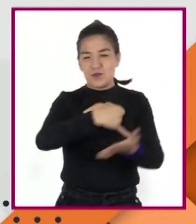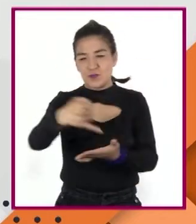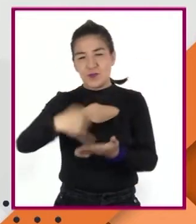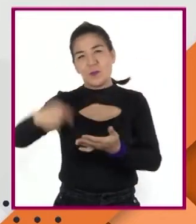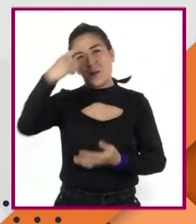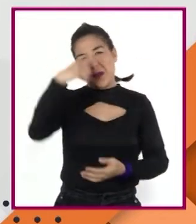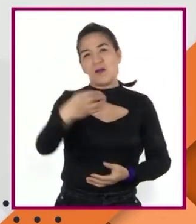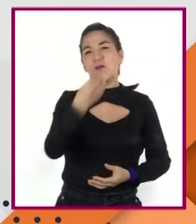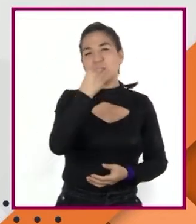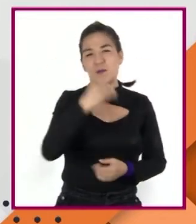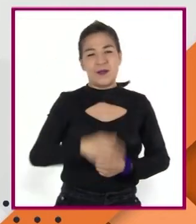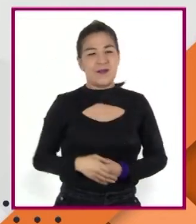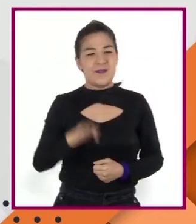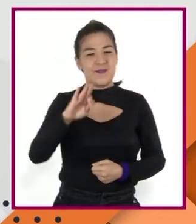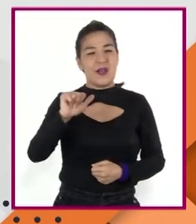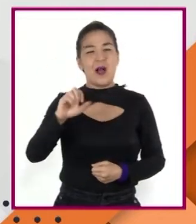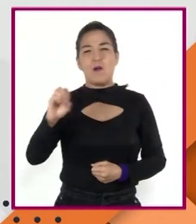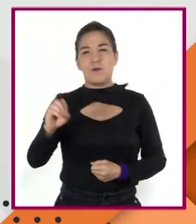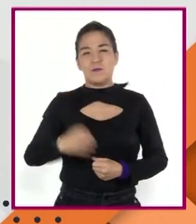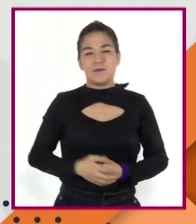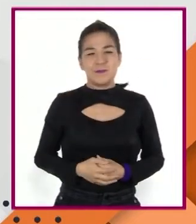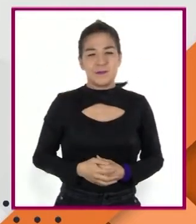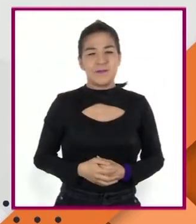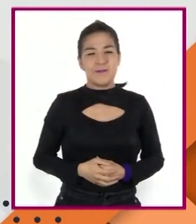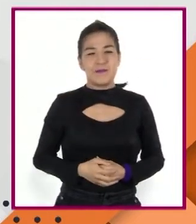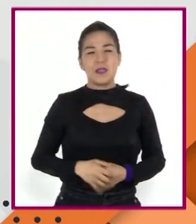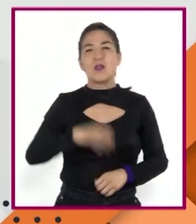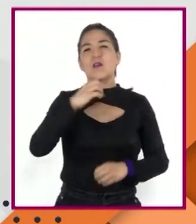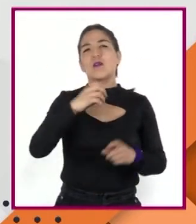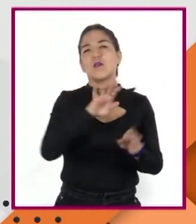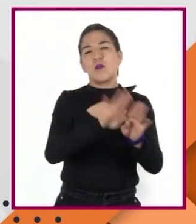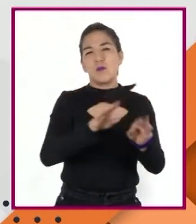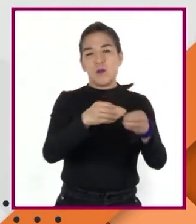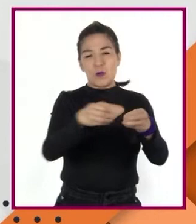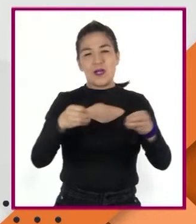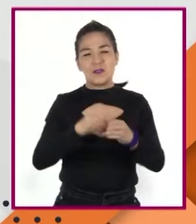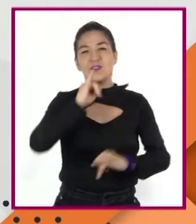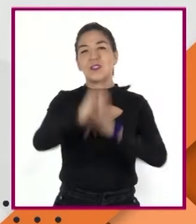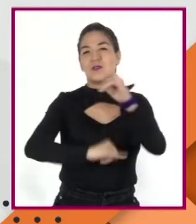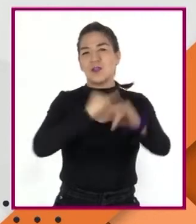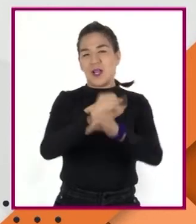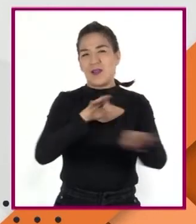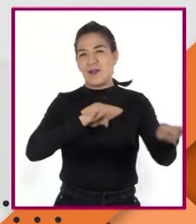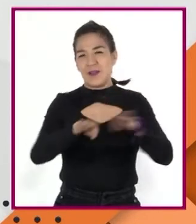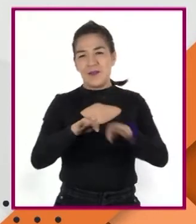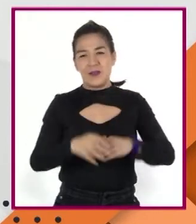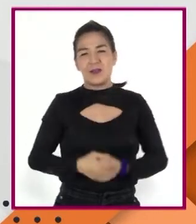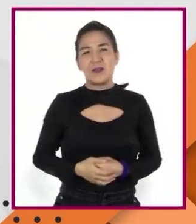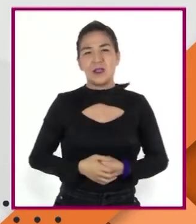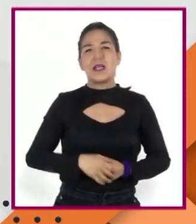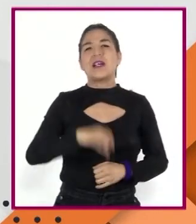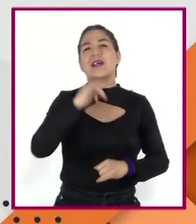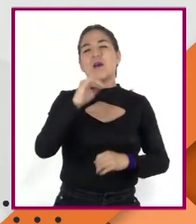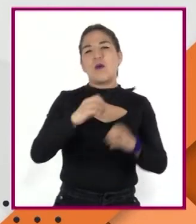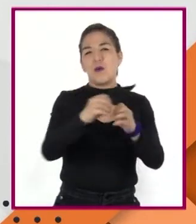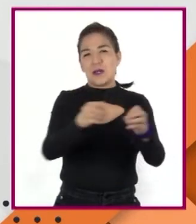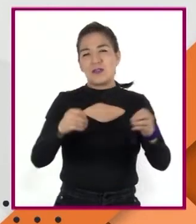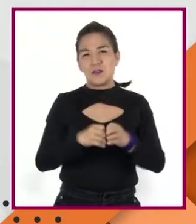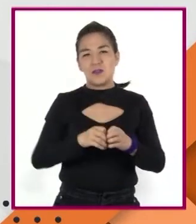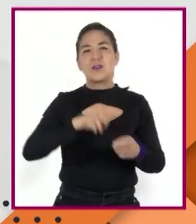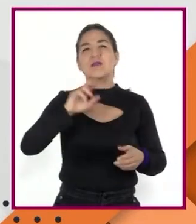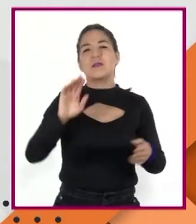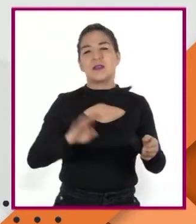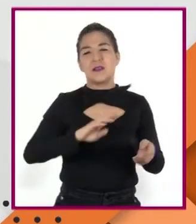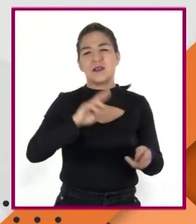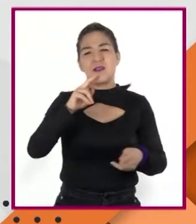Alimentación, FAO, la Organización Internacional del Trabajo, la Organización Mundial de la Salud y la